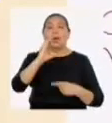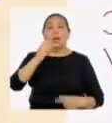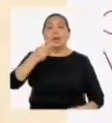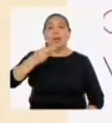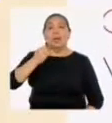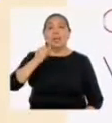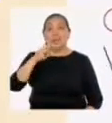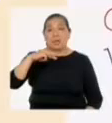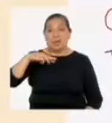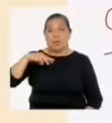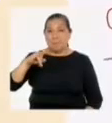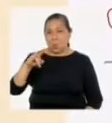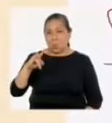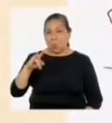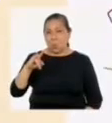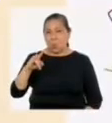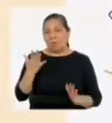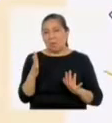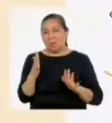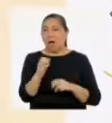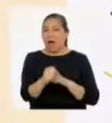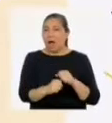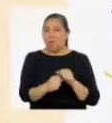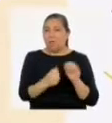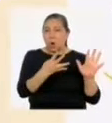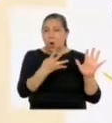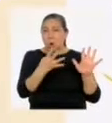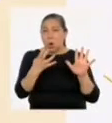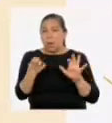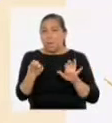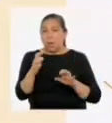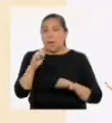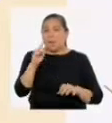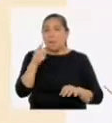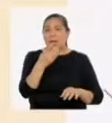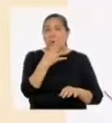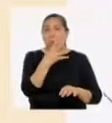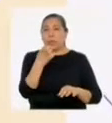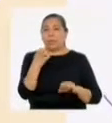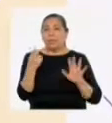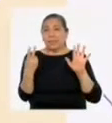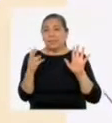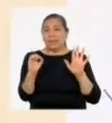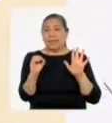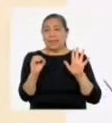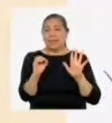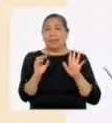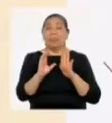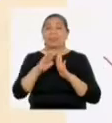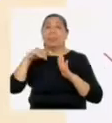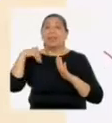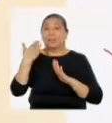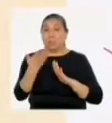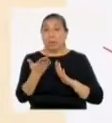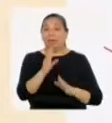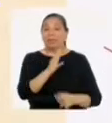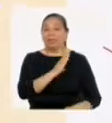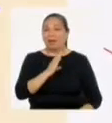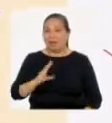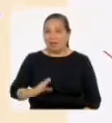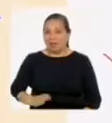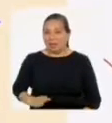Chimú, aproximadamente entre los años 900 y 1470 después de